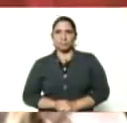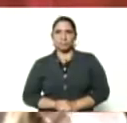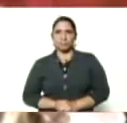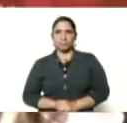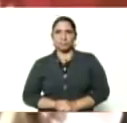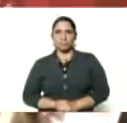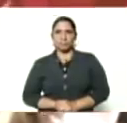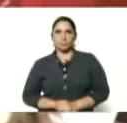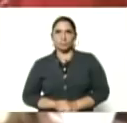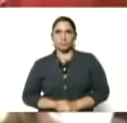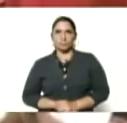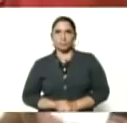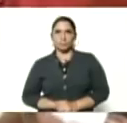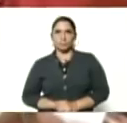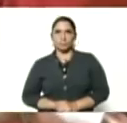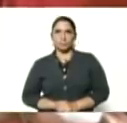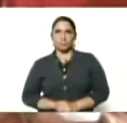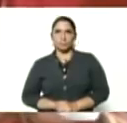Ahora sí.